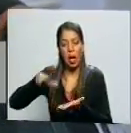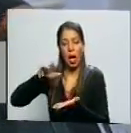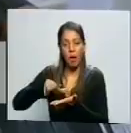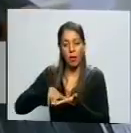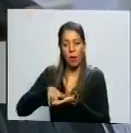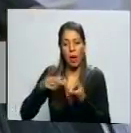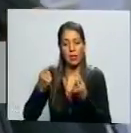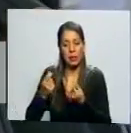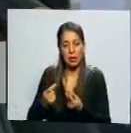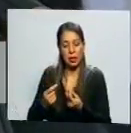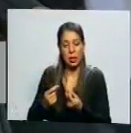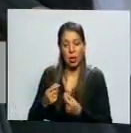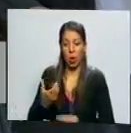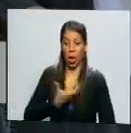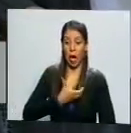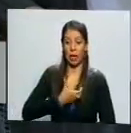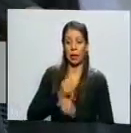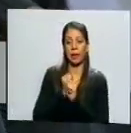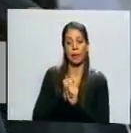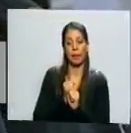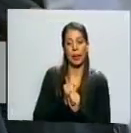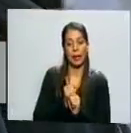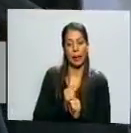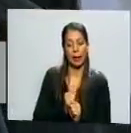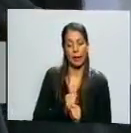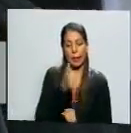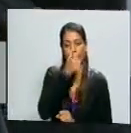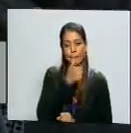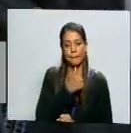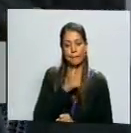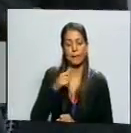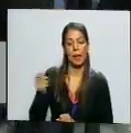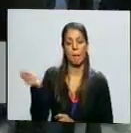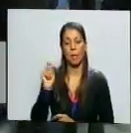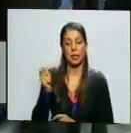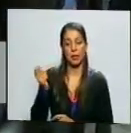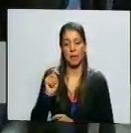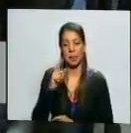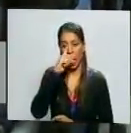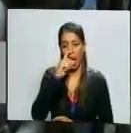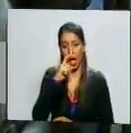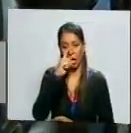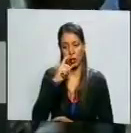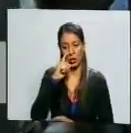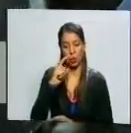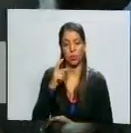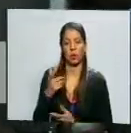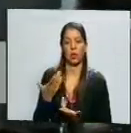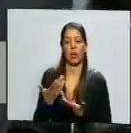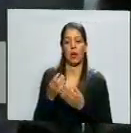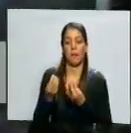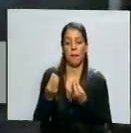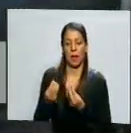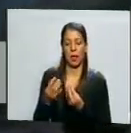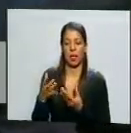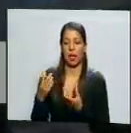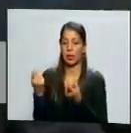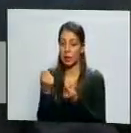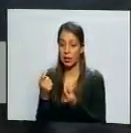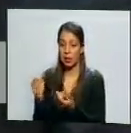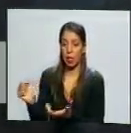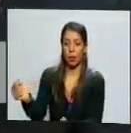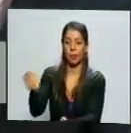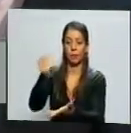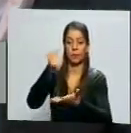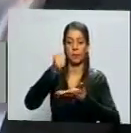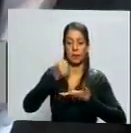que tengamos que esperar tanto tiempo, hasta meses y años, para que efectivamente ese recurso se concrete